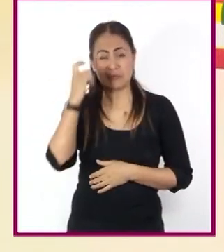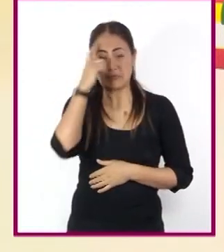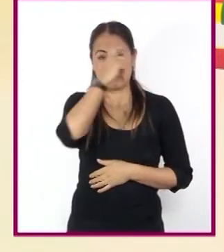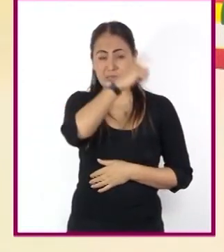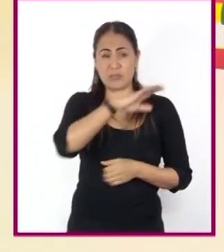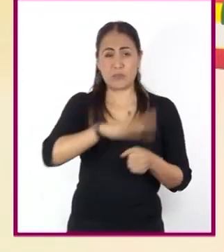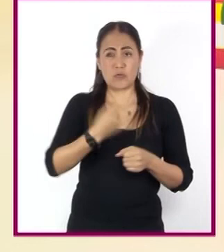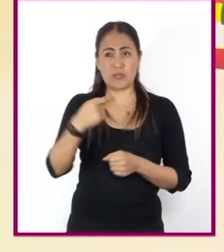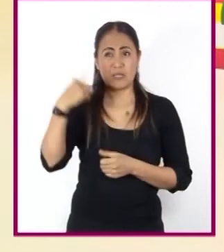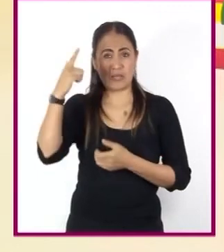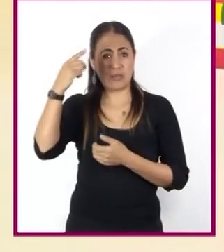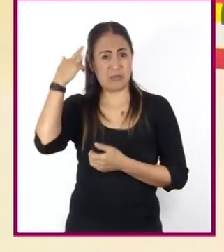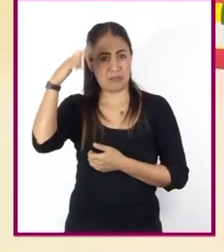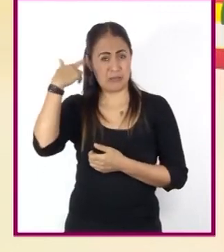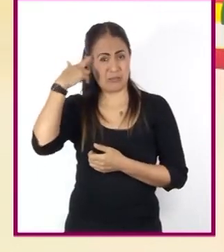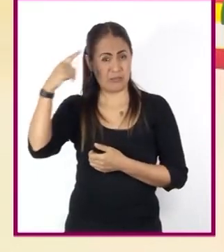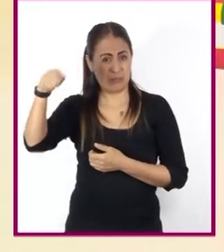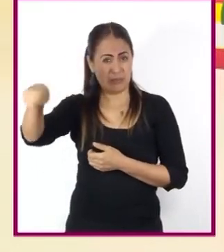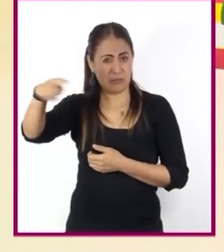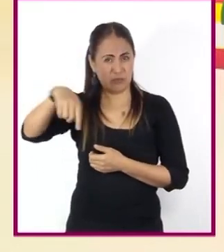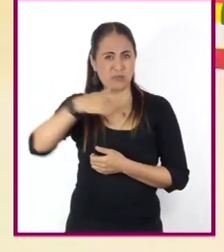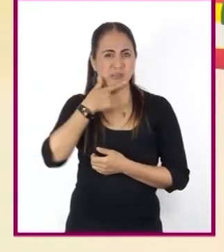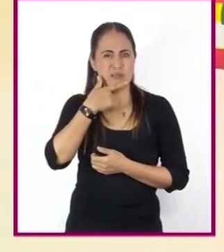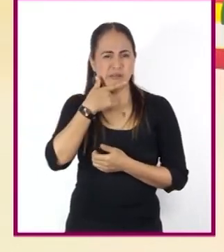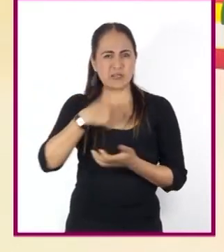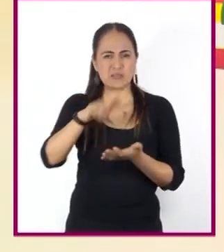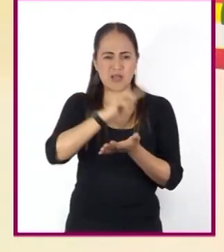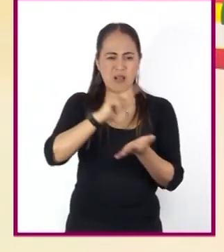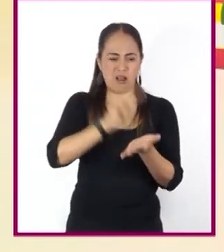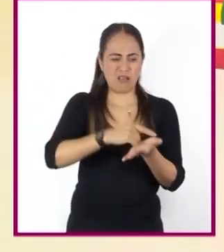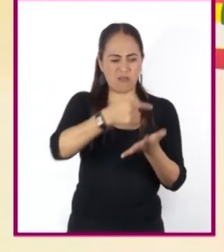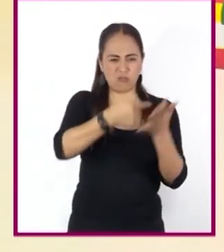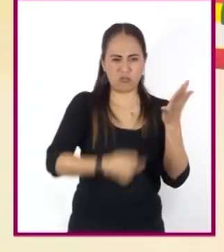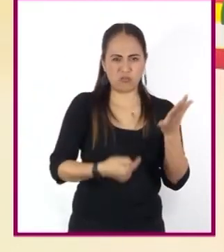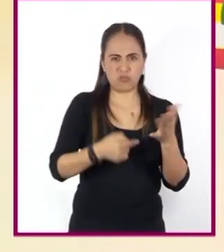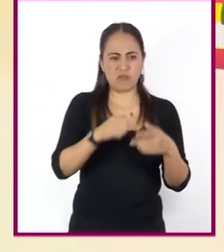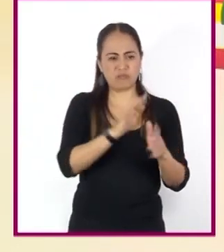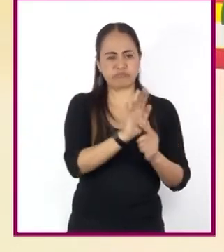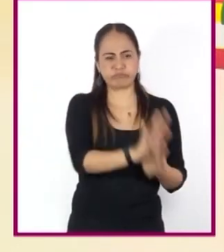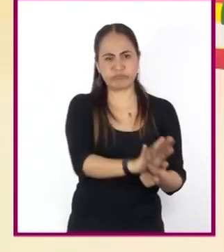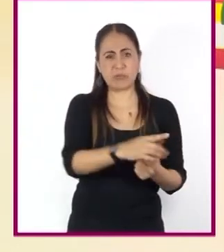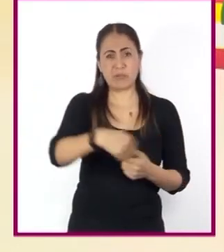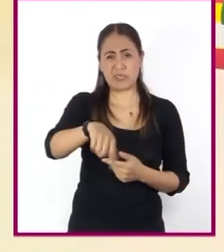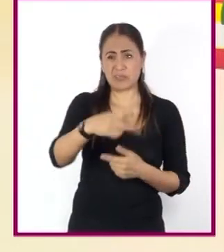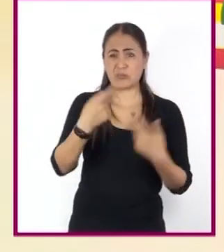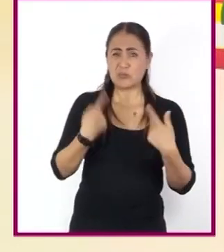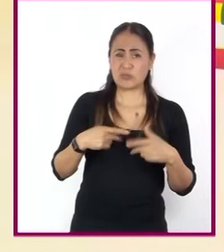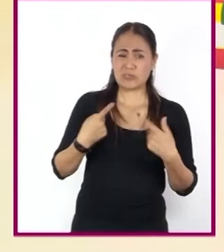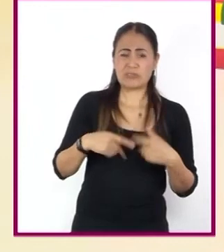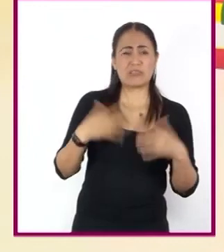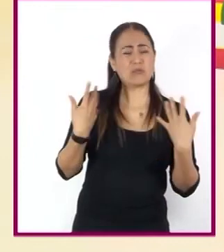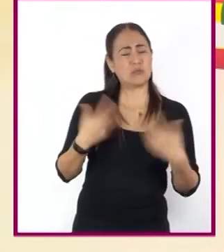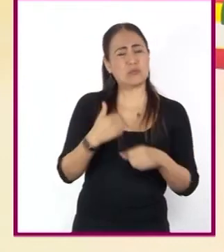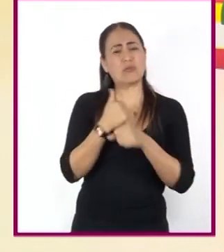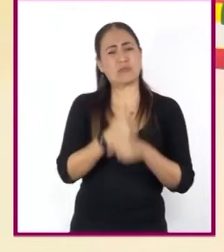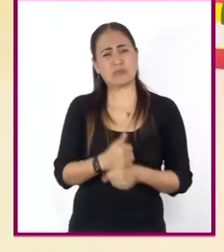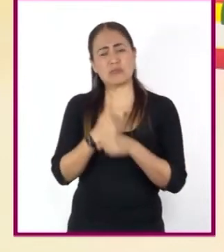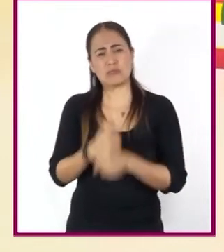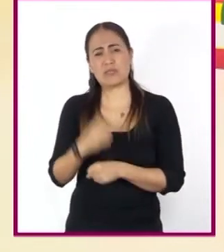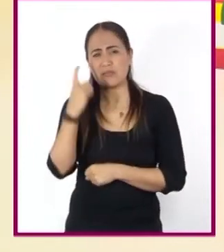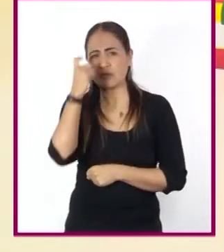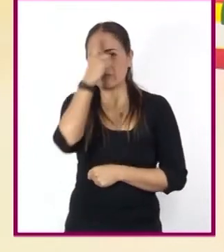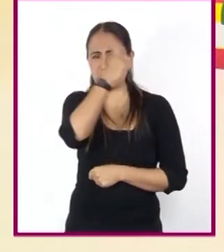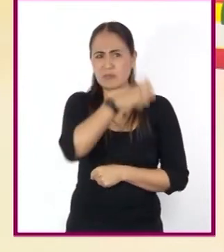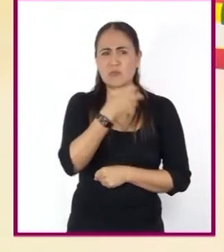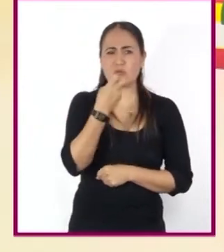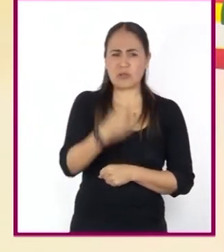por la corona inglesa afectaron la economía de los colonos. Por ello, los colonos tomaron acciones para proteger su vida